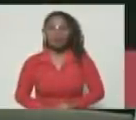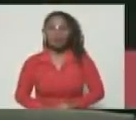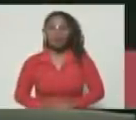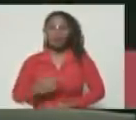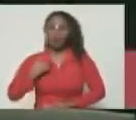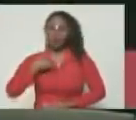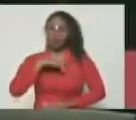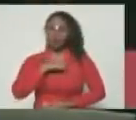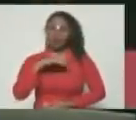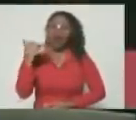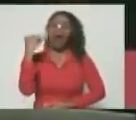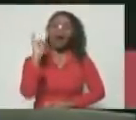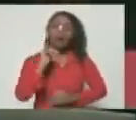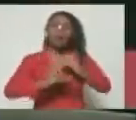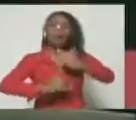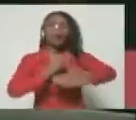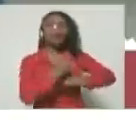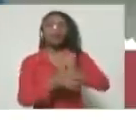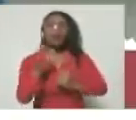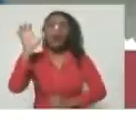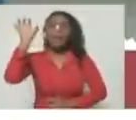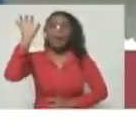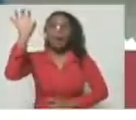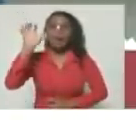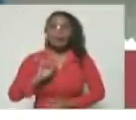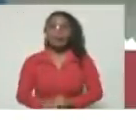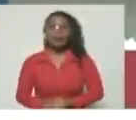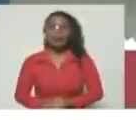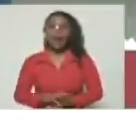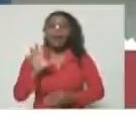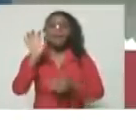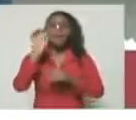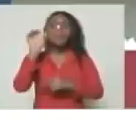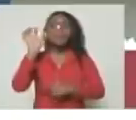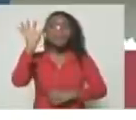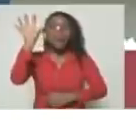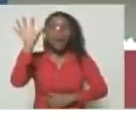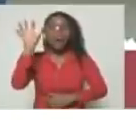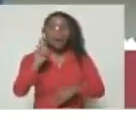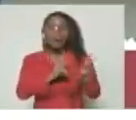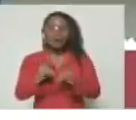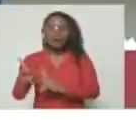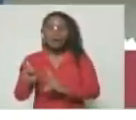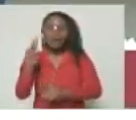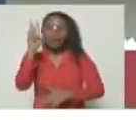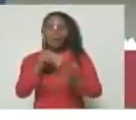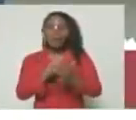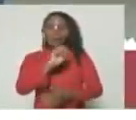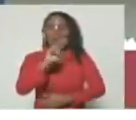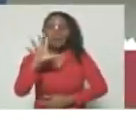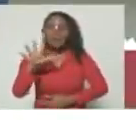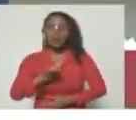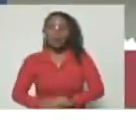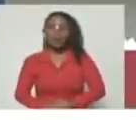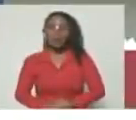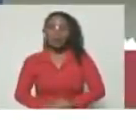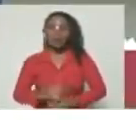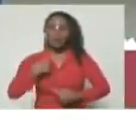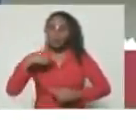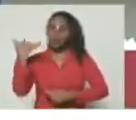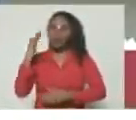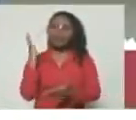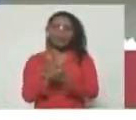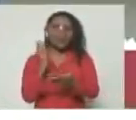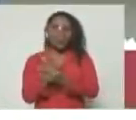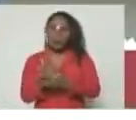Nosotros tenemos un proyecto de país, el Plan de la Patria 2025. Aquí lo tengo al